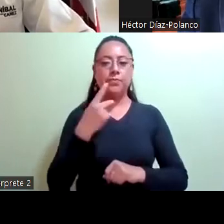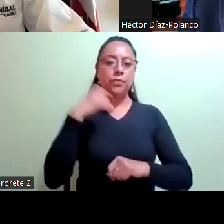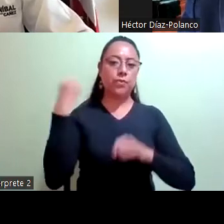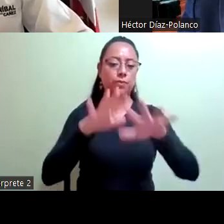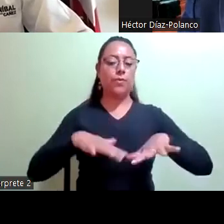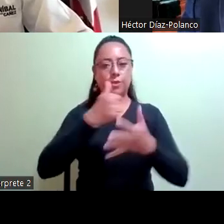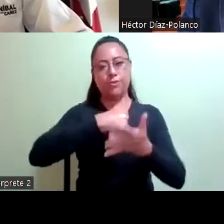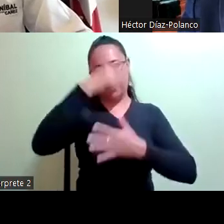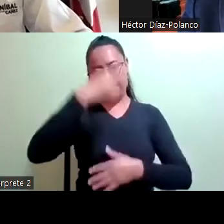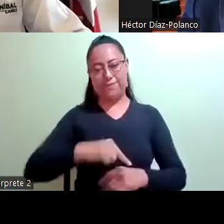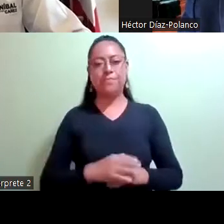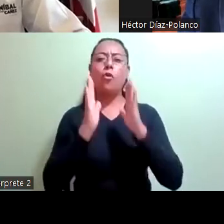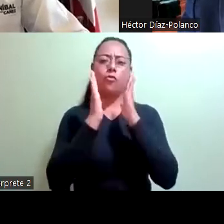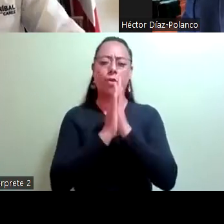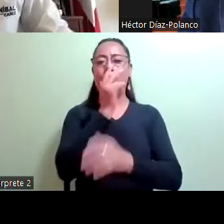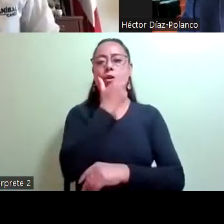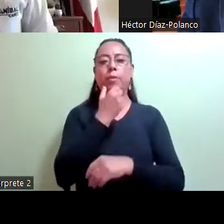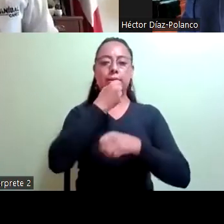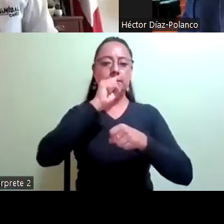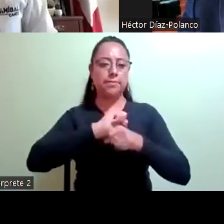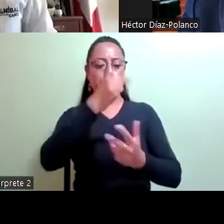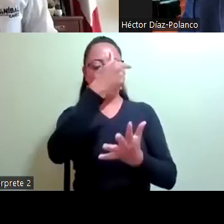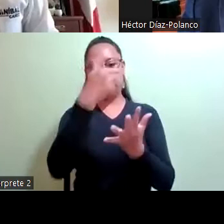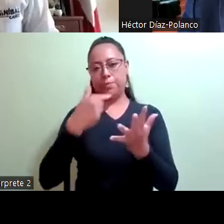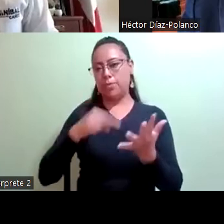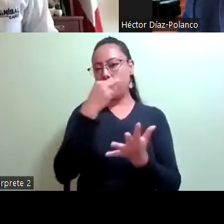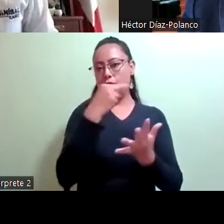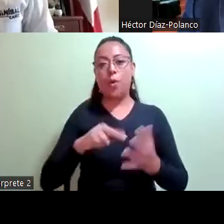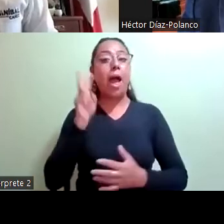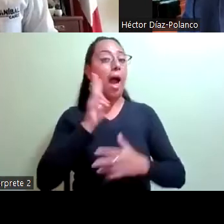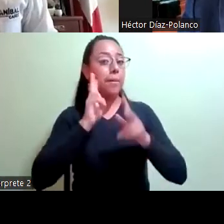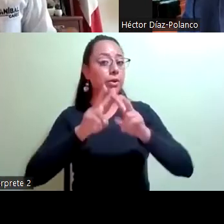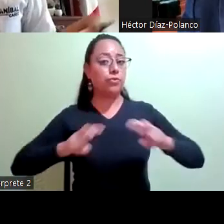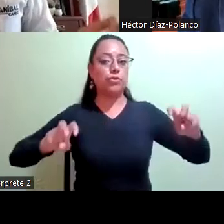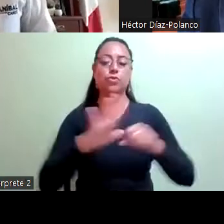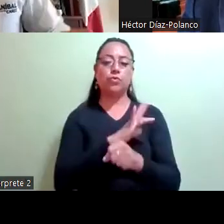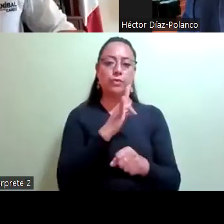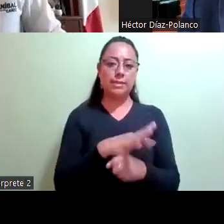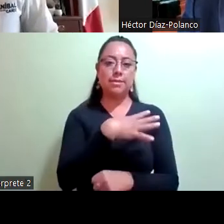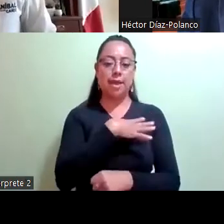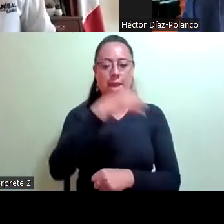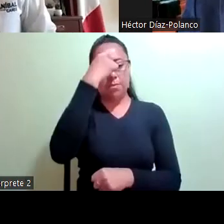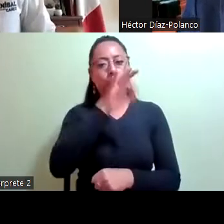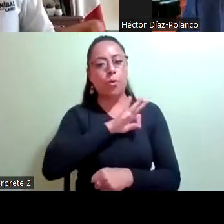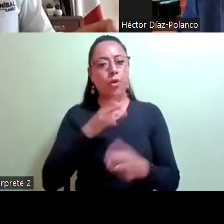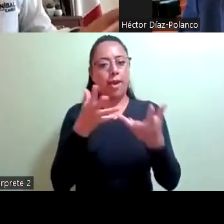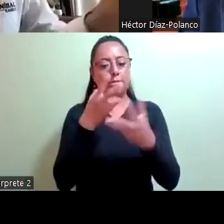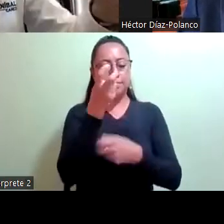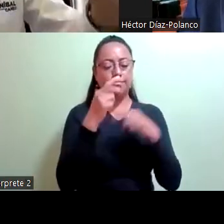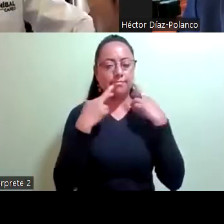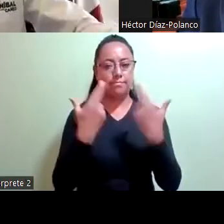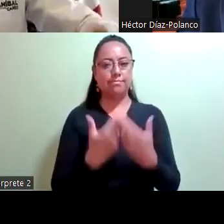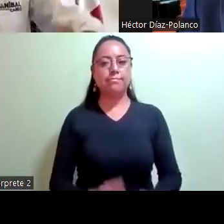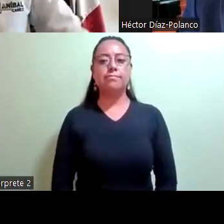diputado secretario proceda el pase de asistencia para verificar la existencia del quórum legal requerido para llevar a cabo los trabajos de esta